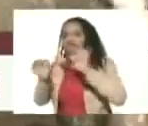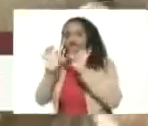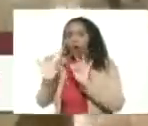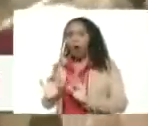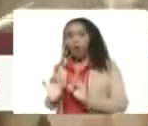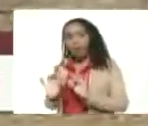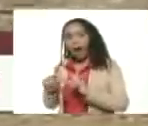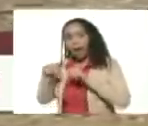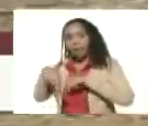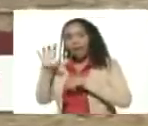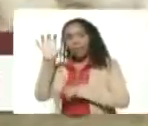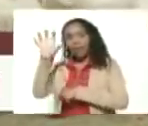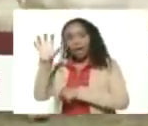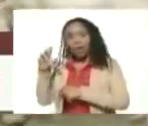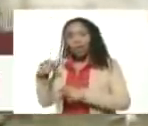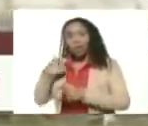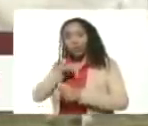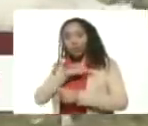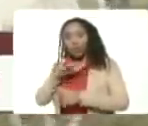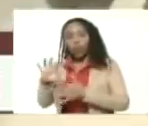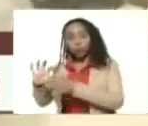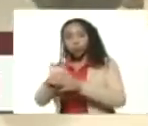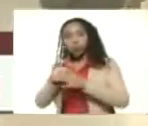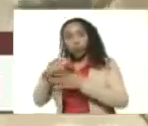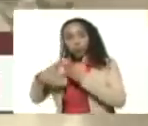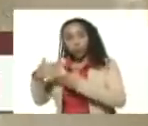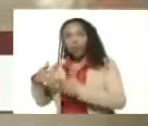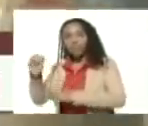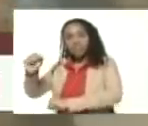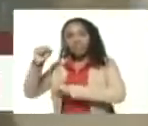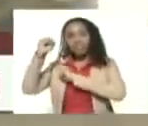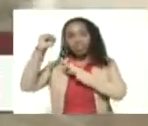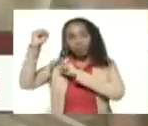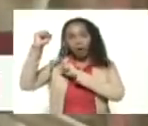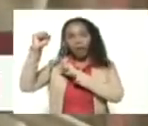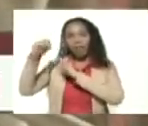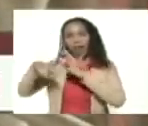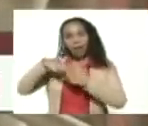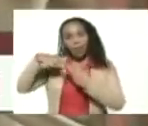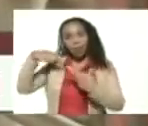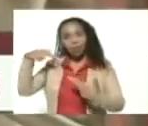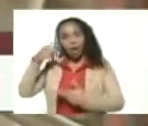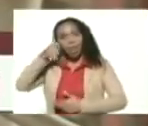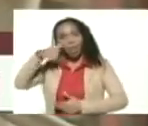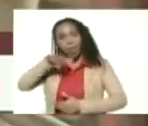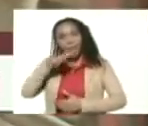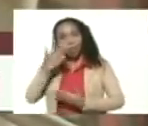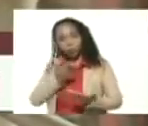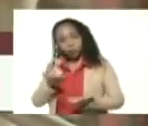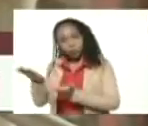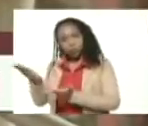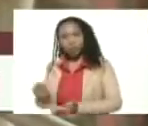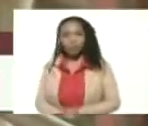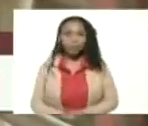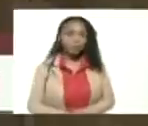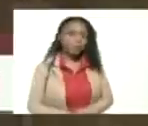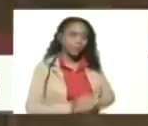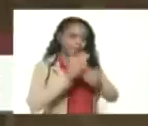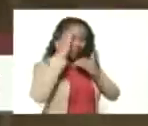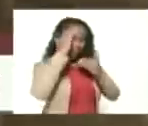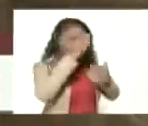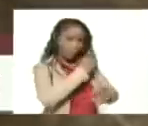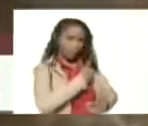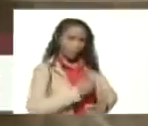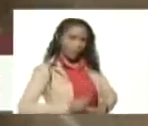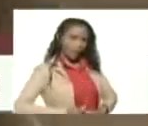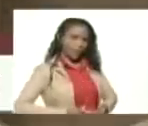desde este estado y desde esta unidad productiva van a ser victorias de la revolución y de nuestro pueblo. Adelante. Saludos, presidente, desde aquí